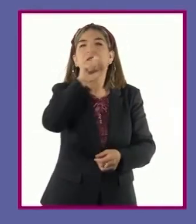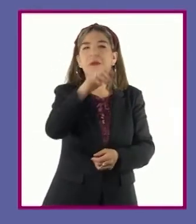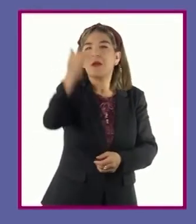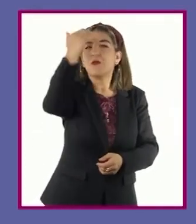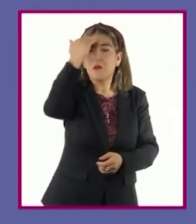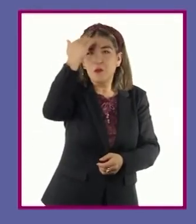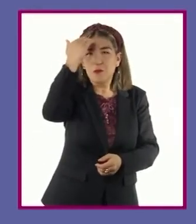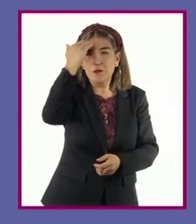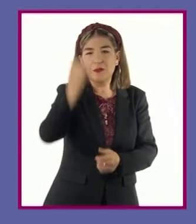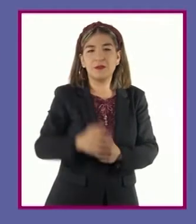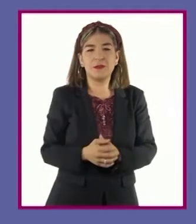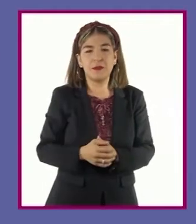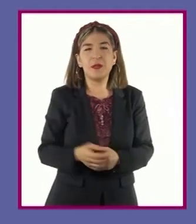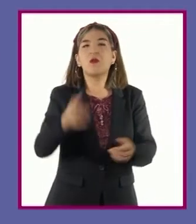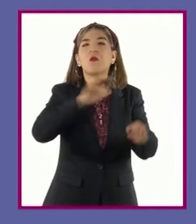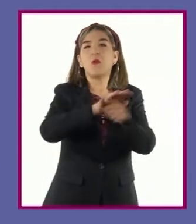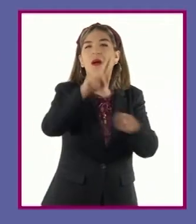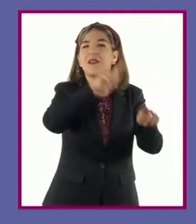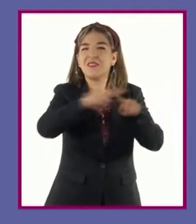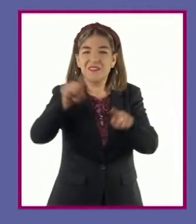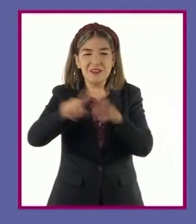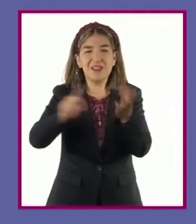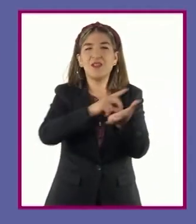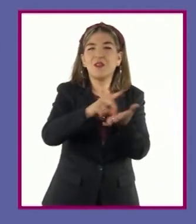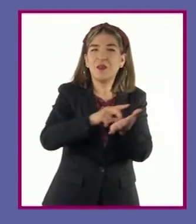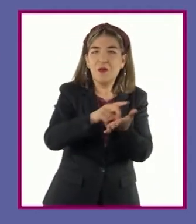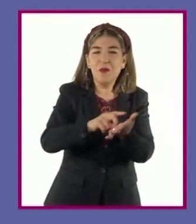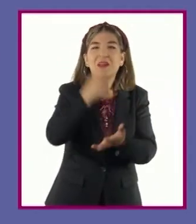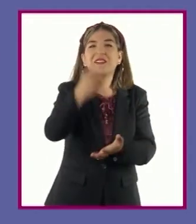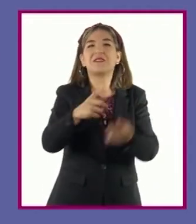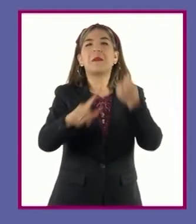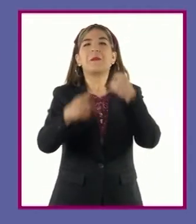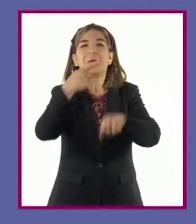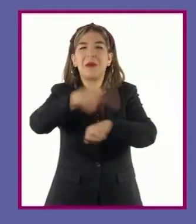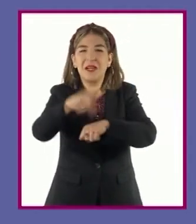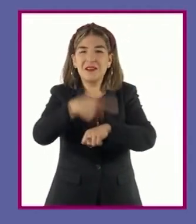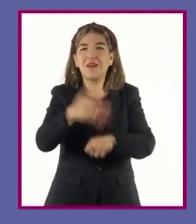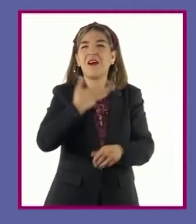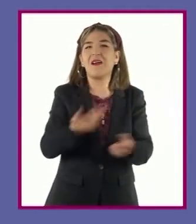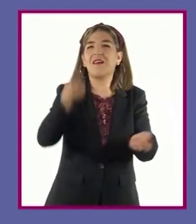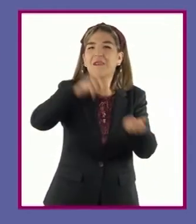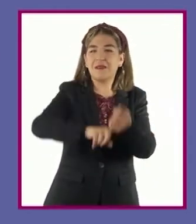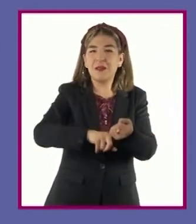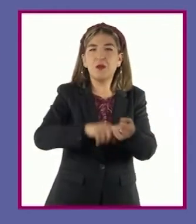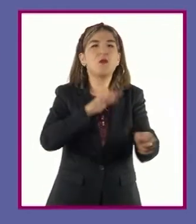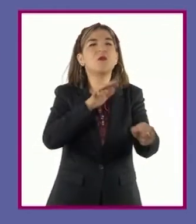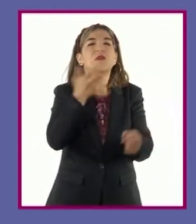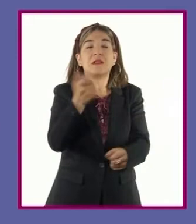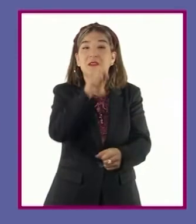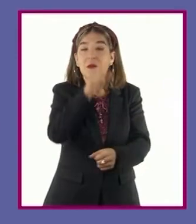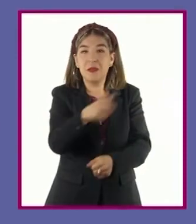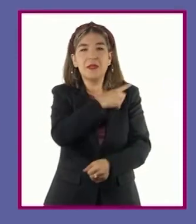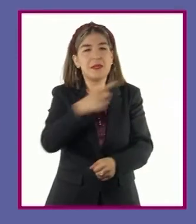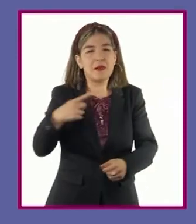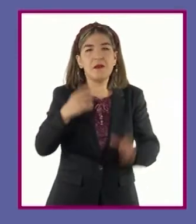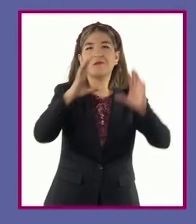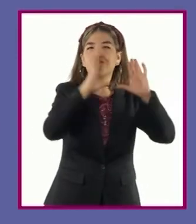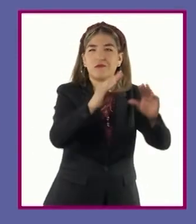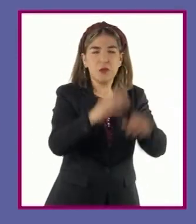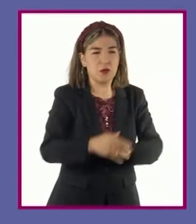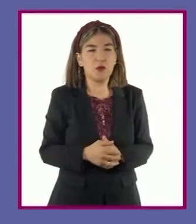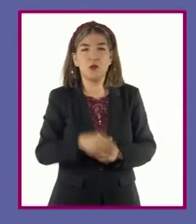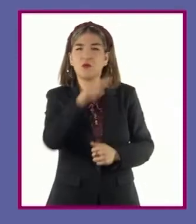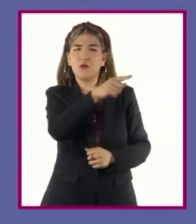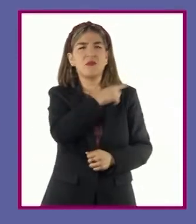conozcan los tipos de drogas, los peligros que corren y, lo principal, enseñarles a decir